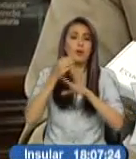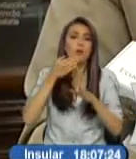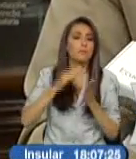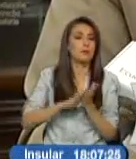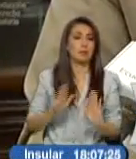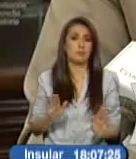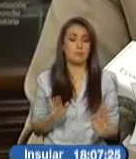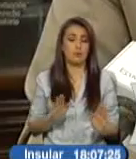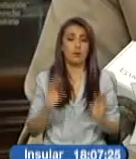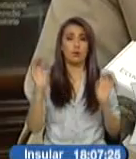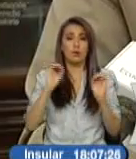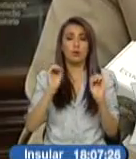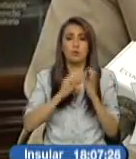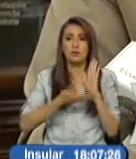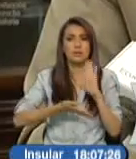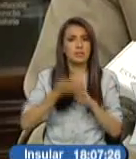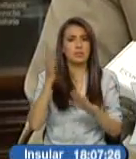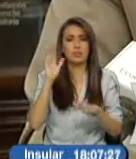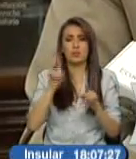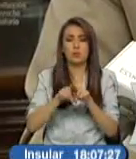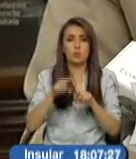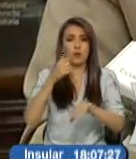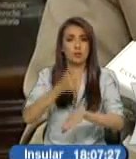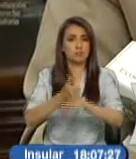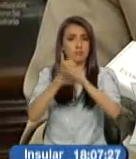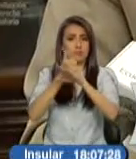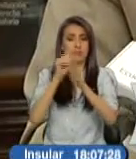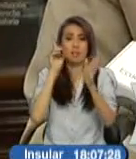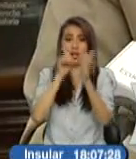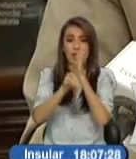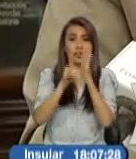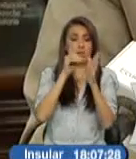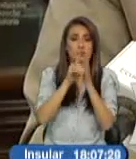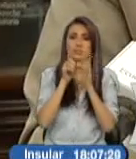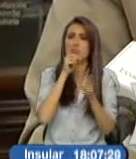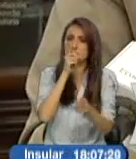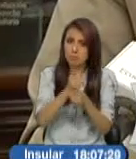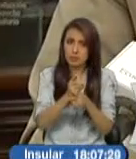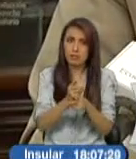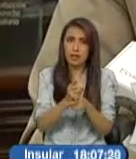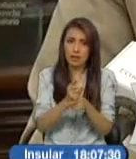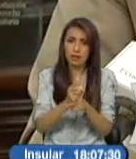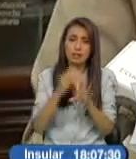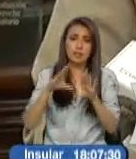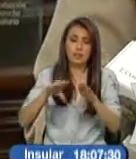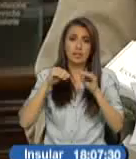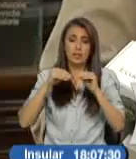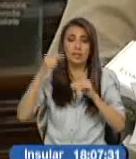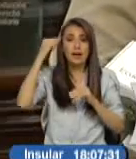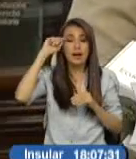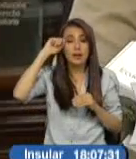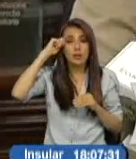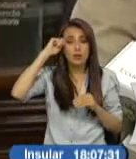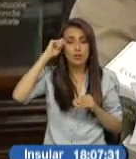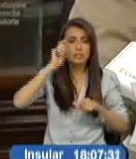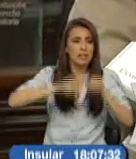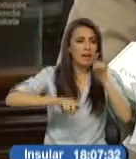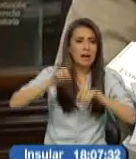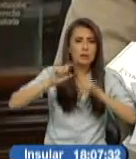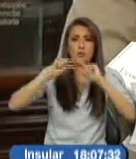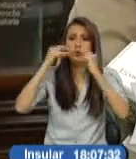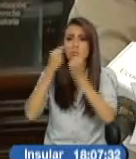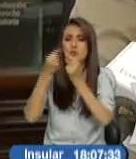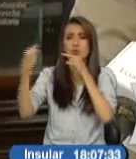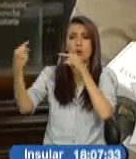ministro, fueron denunciados por las propias autoridades del gobierno. Eso es una realidad que tenemos que hacer hincapié, porque ahora muchos sectores de